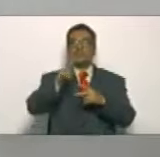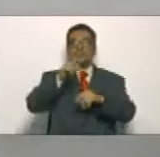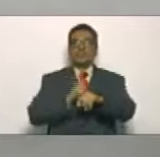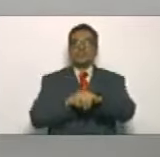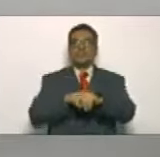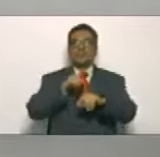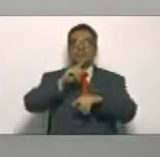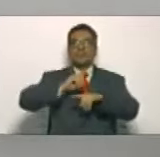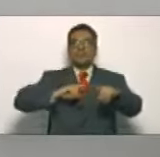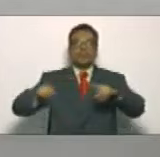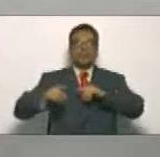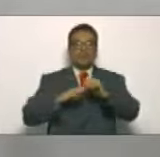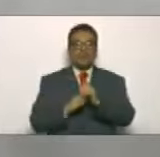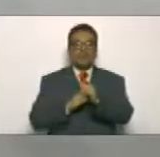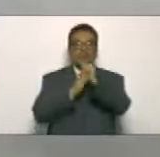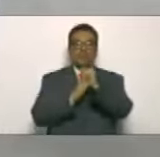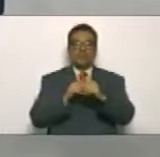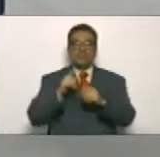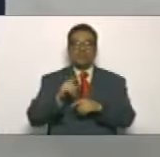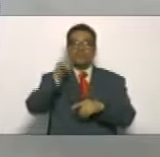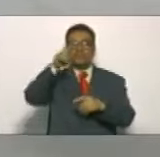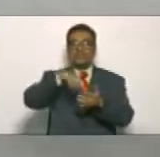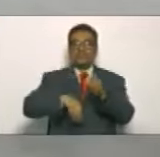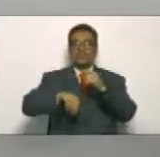que ha dirigido el presidente Nicolás Maduro,